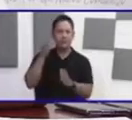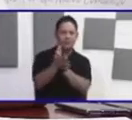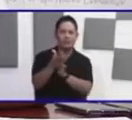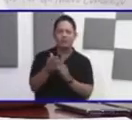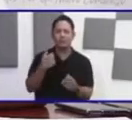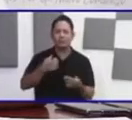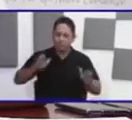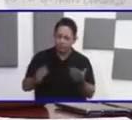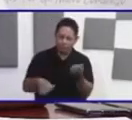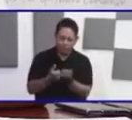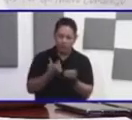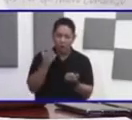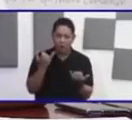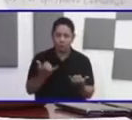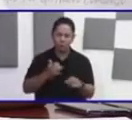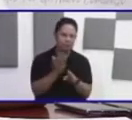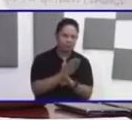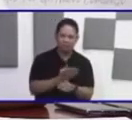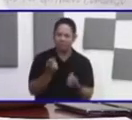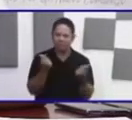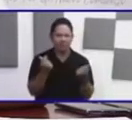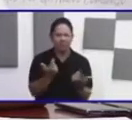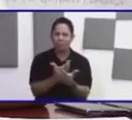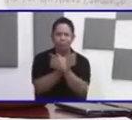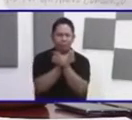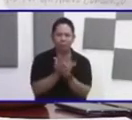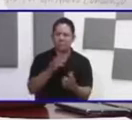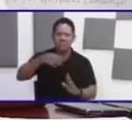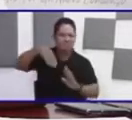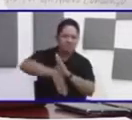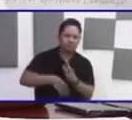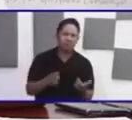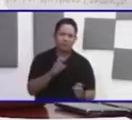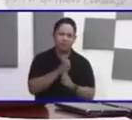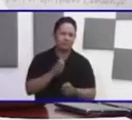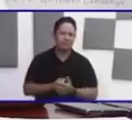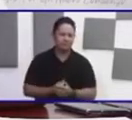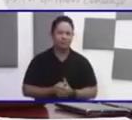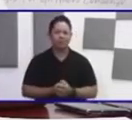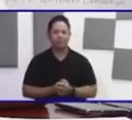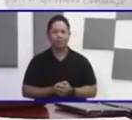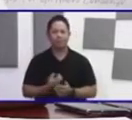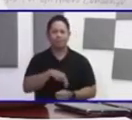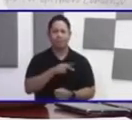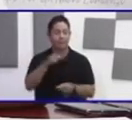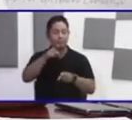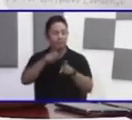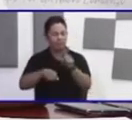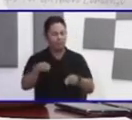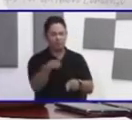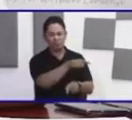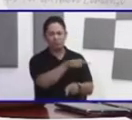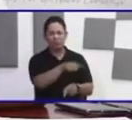la difícil situación económica, que va obviamente a ser para muchos no